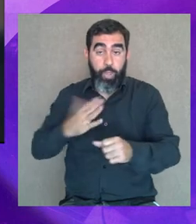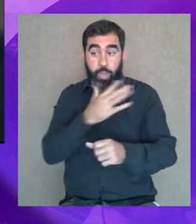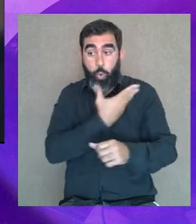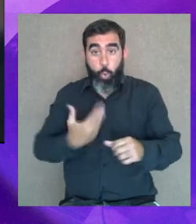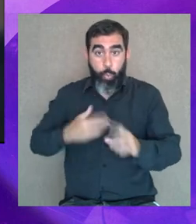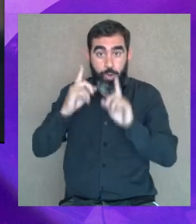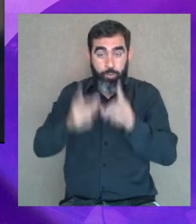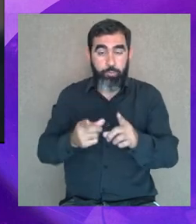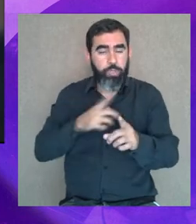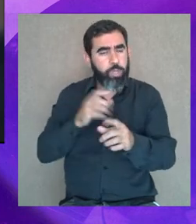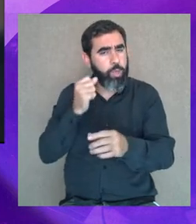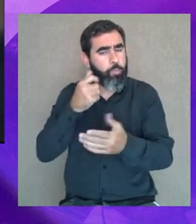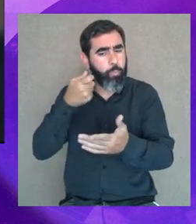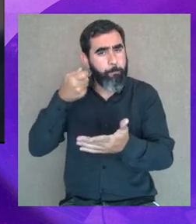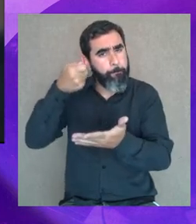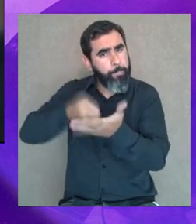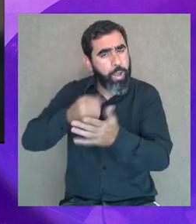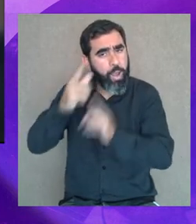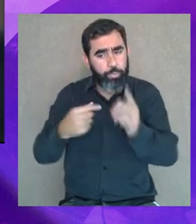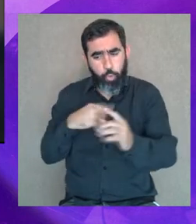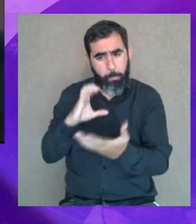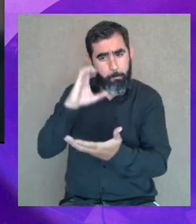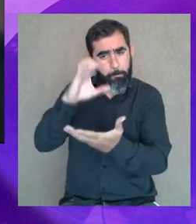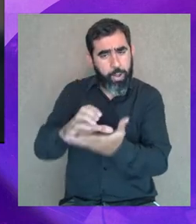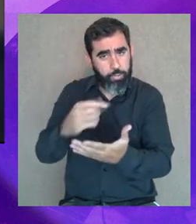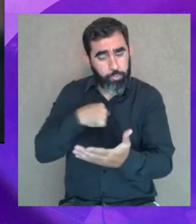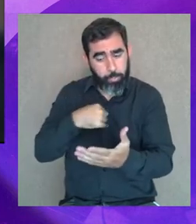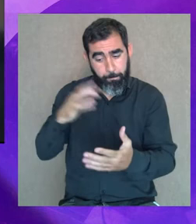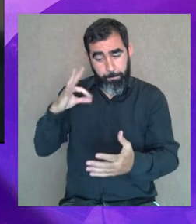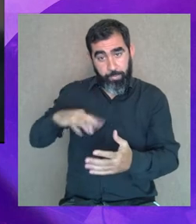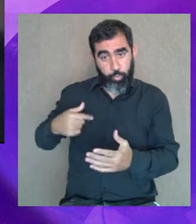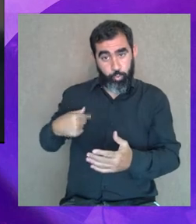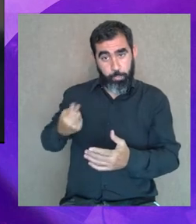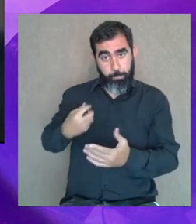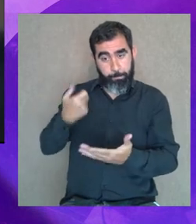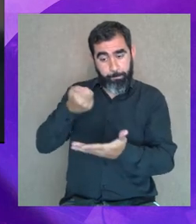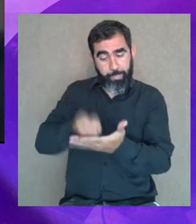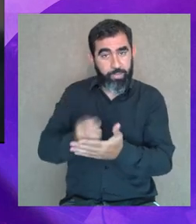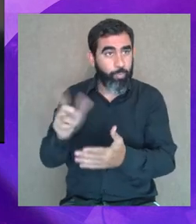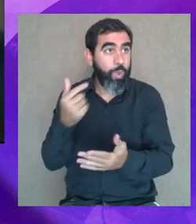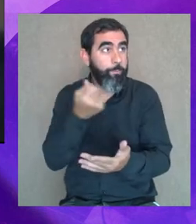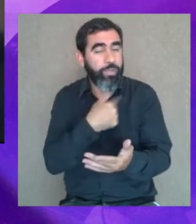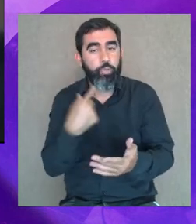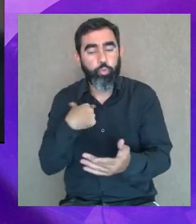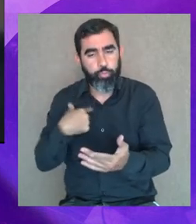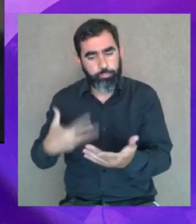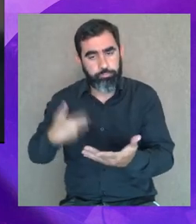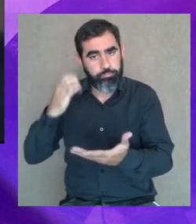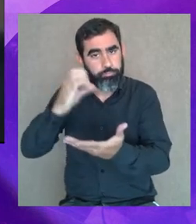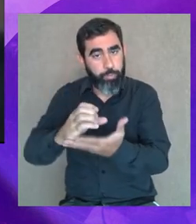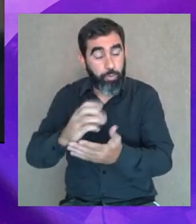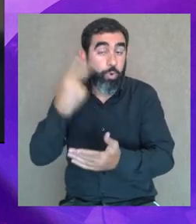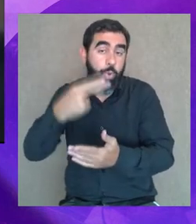que en algún momento hasta pago de los viáticos bolsillo para los músicos porque en el momento no sé qué pasaba que no aparecían los viáticos y ellas apro plata de su bolsillo